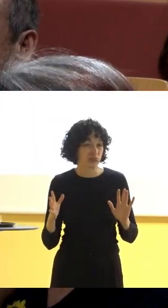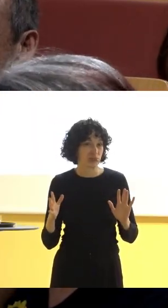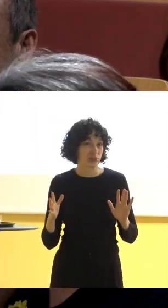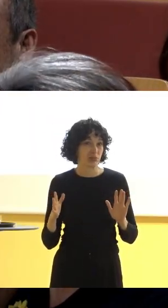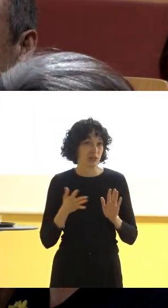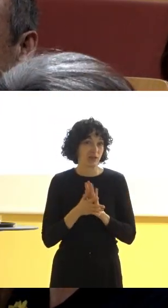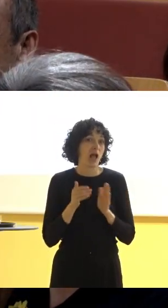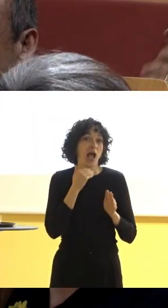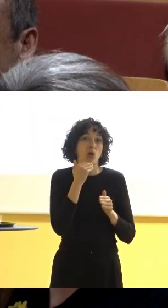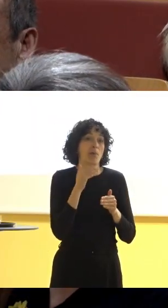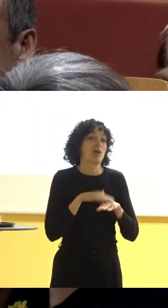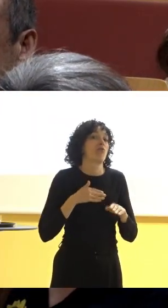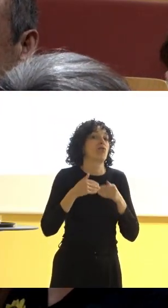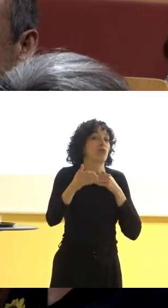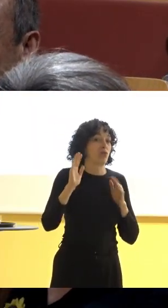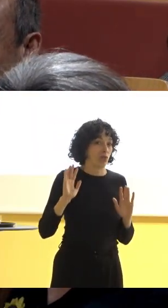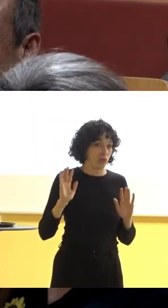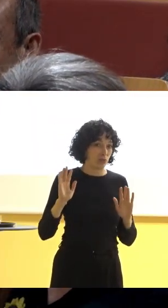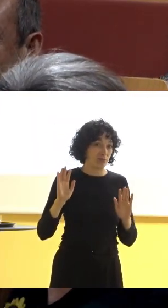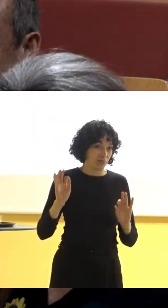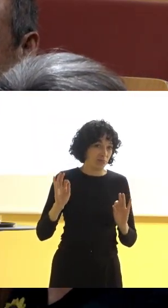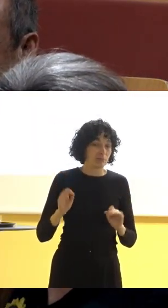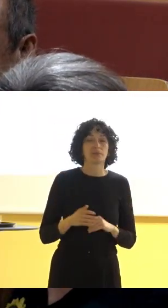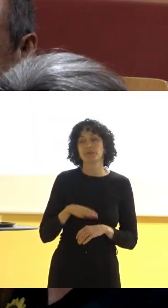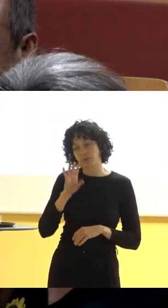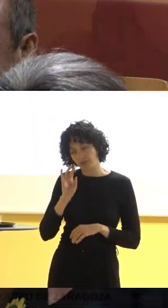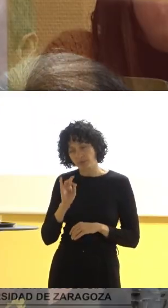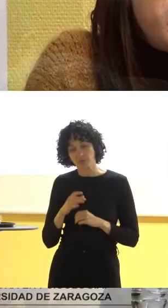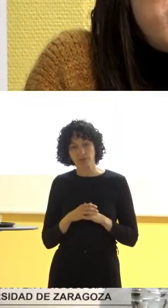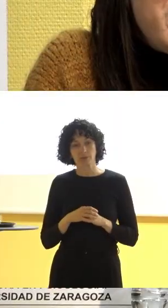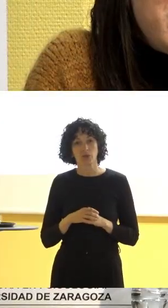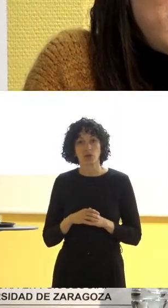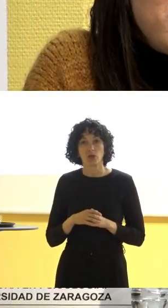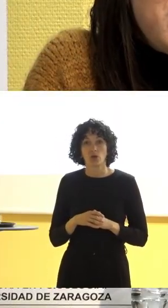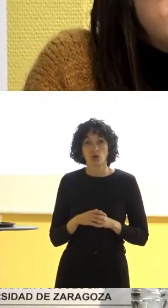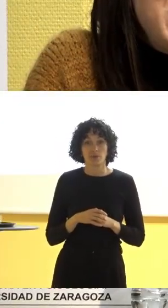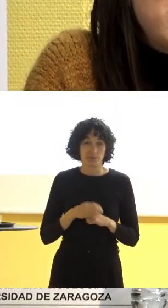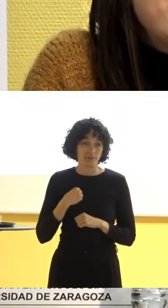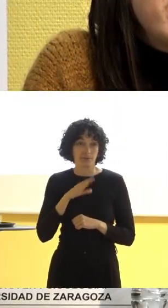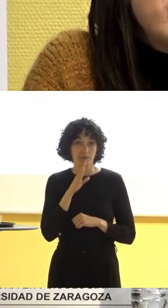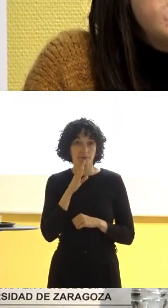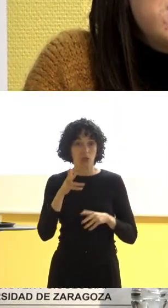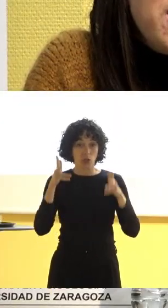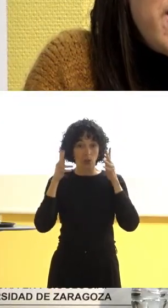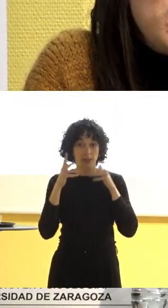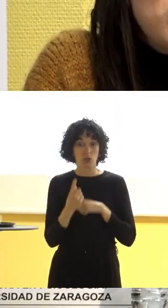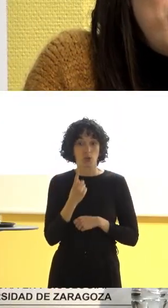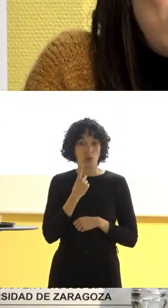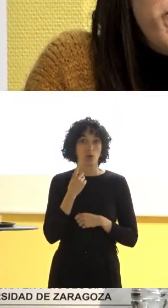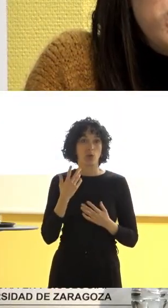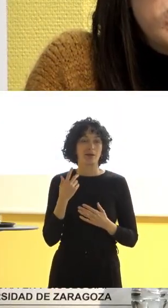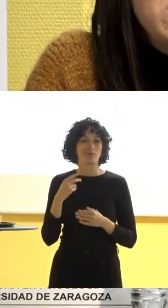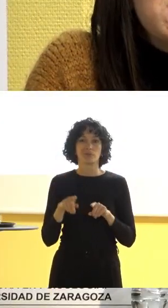un futurible, ¿no? Sí, yo creo que hay que hablar así, ¿no? Sí. De hecho, pues es una de, como decíamos, de las recomendaciones es que haya